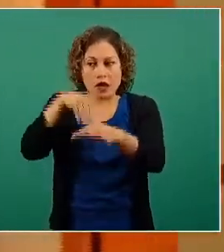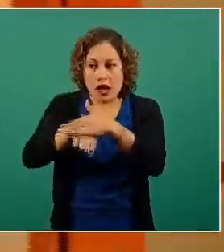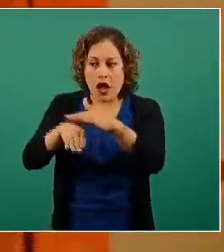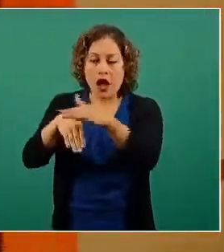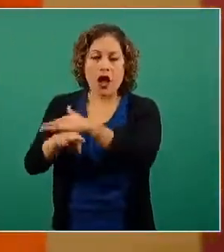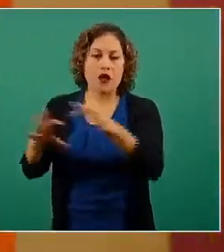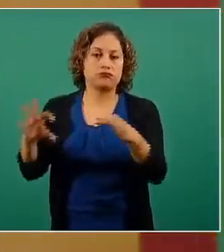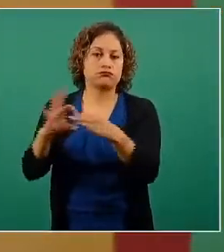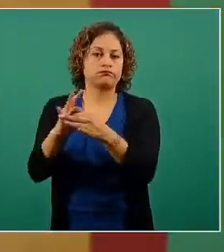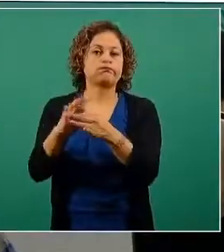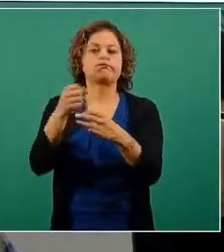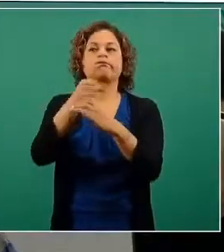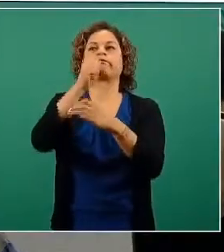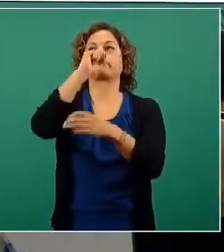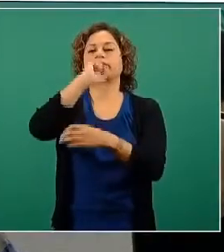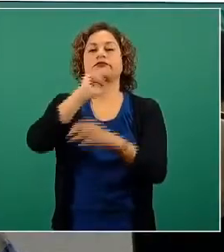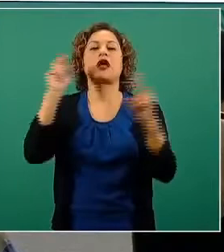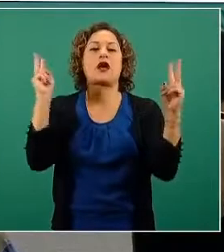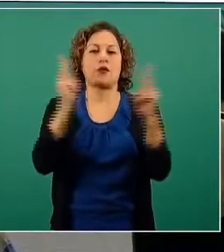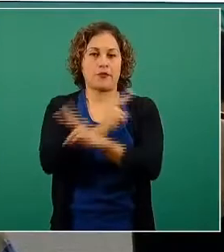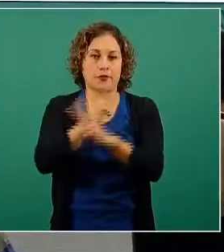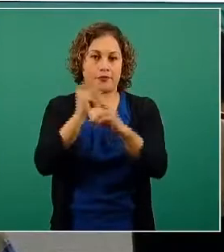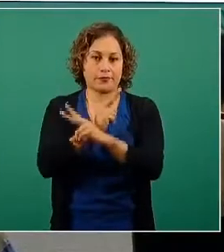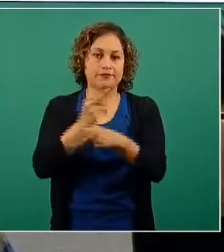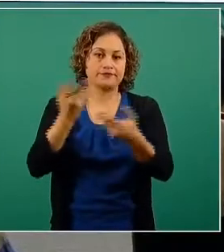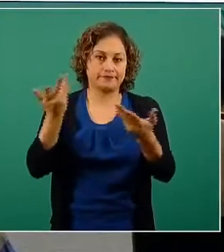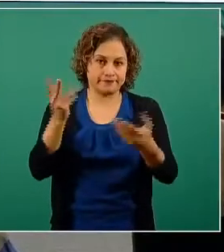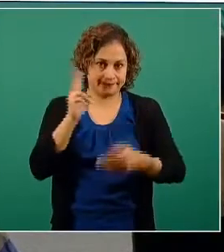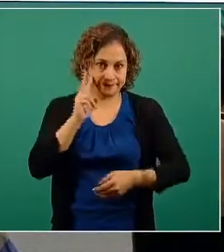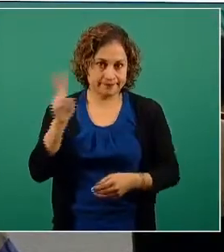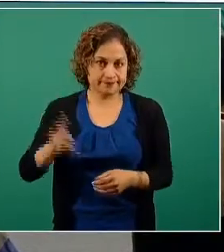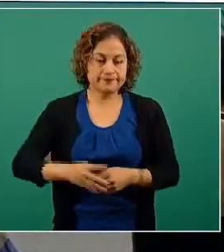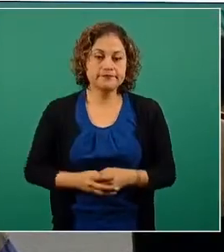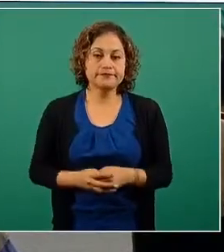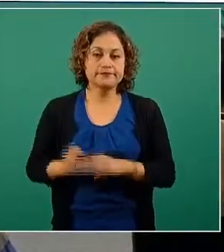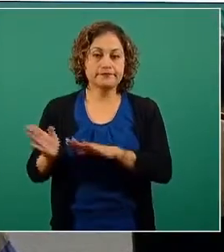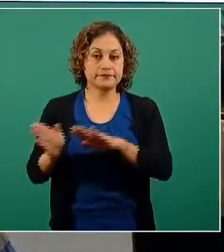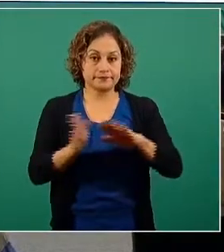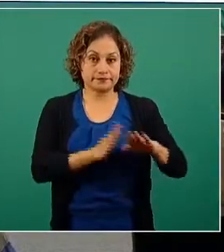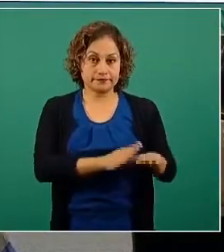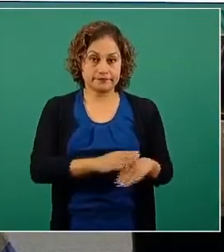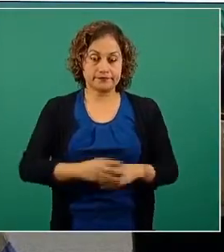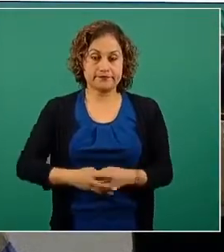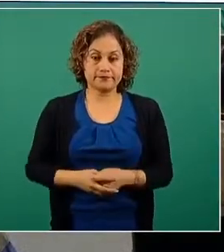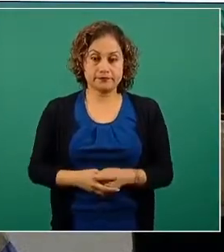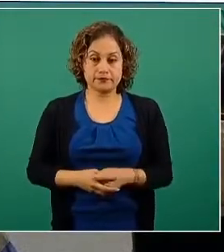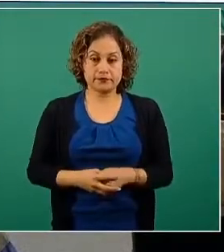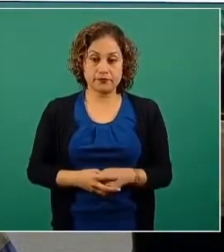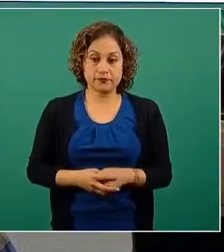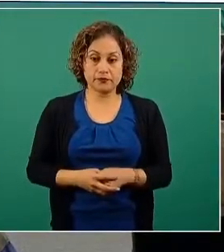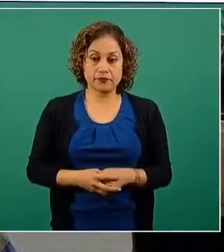lo colocan en esta posición, ¿no? La siguiente, por favor.